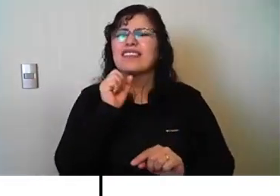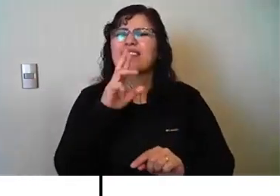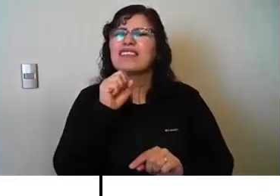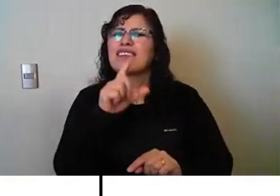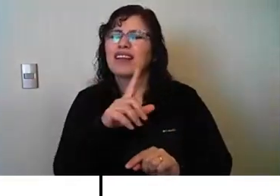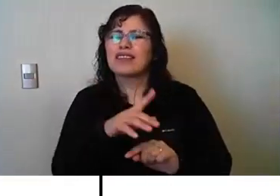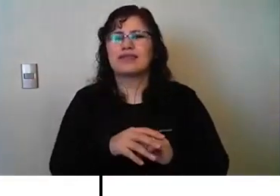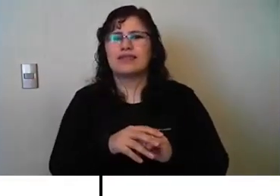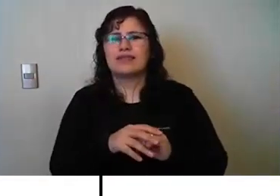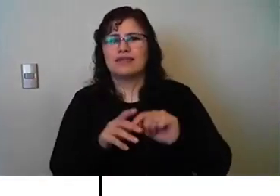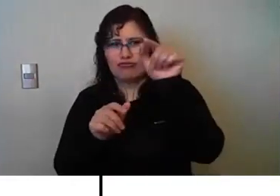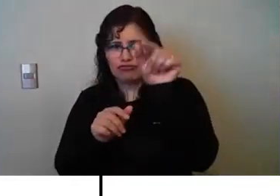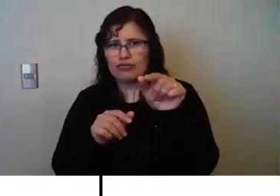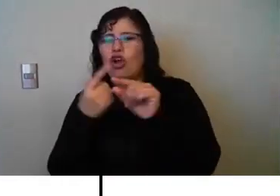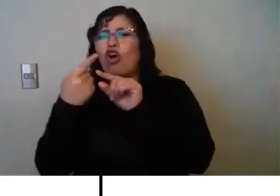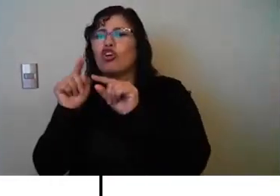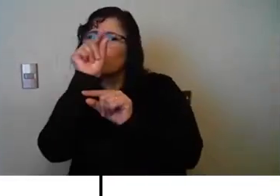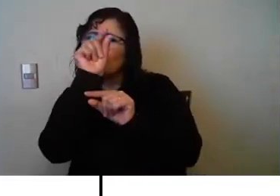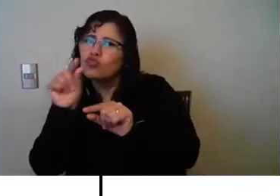el surco